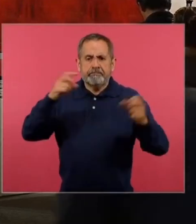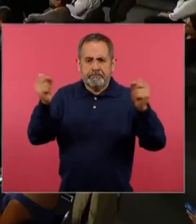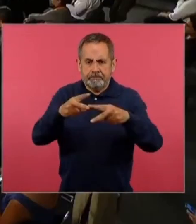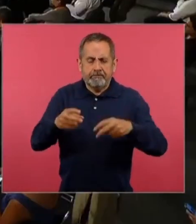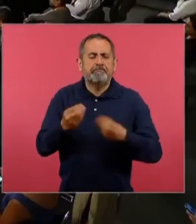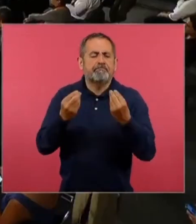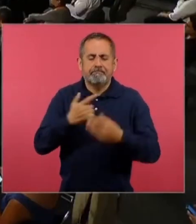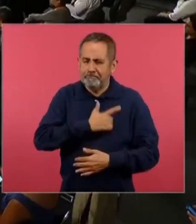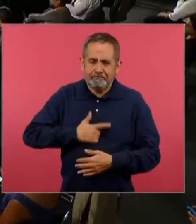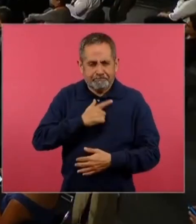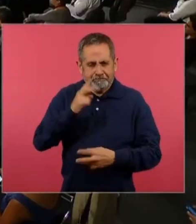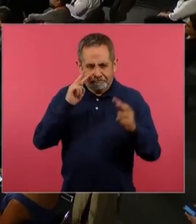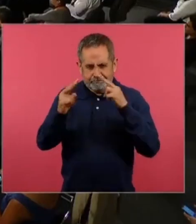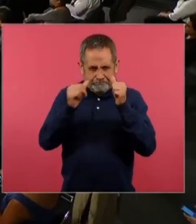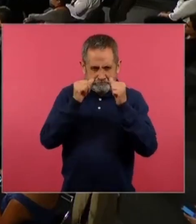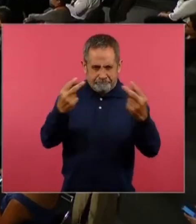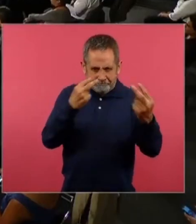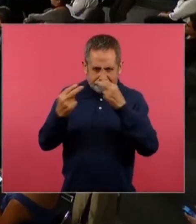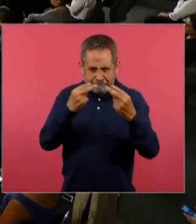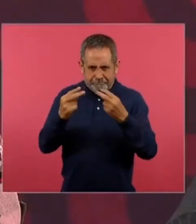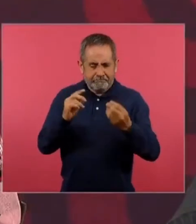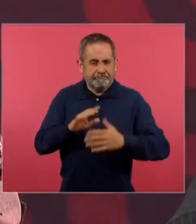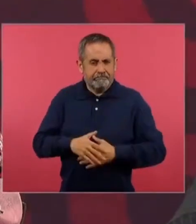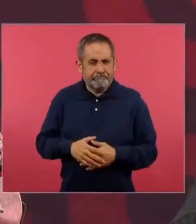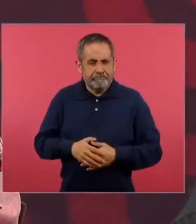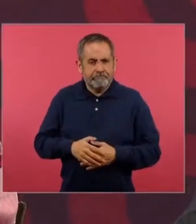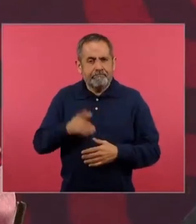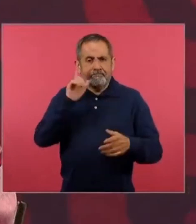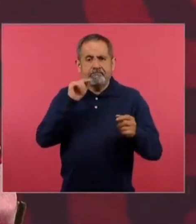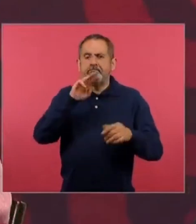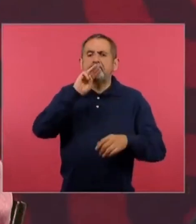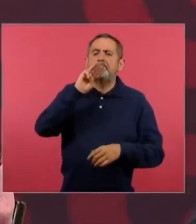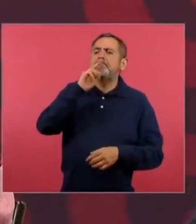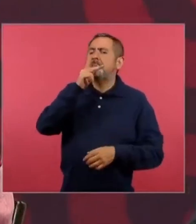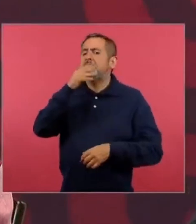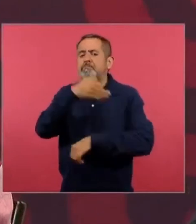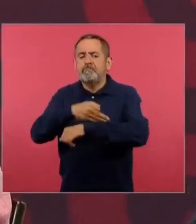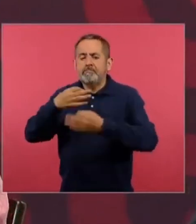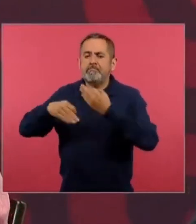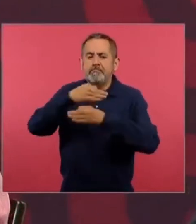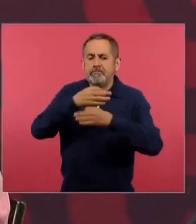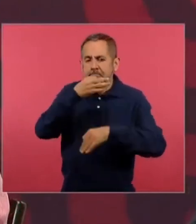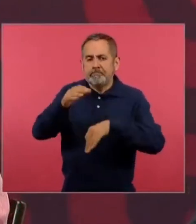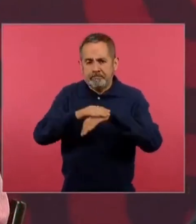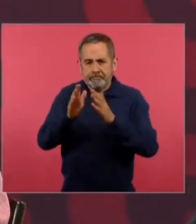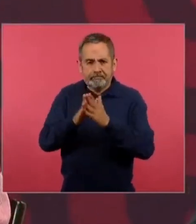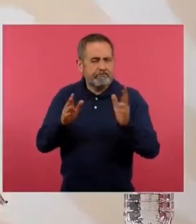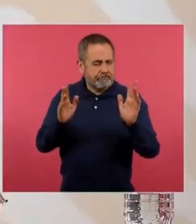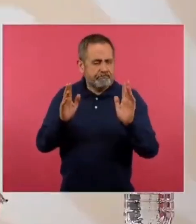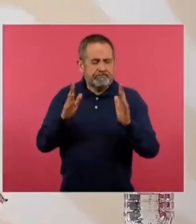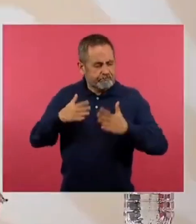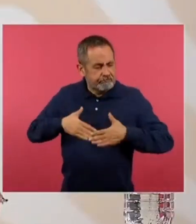vemos. Nos dio mucho gusto que nos escucharan, que nos vieran. La verdad, a las madres y padres de familia les decimos, hay que